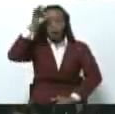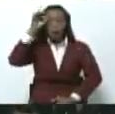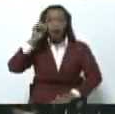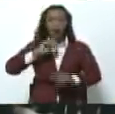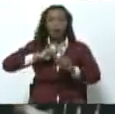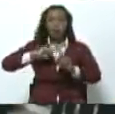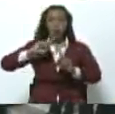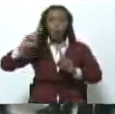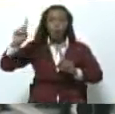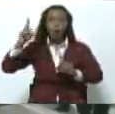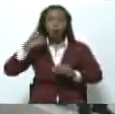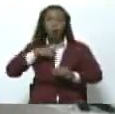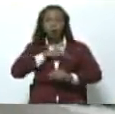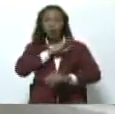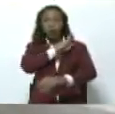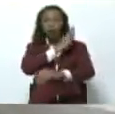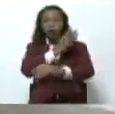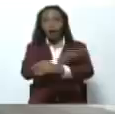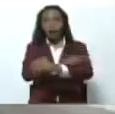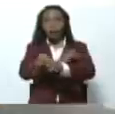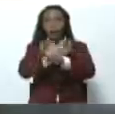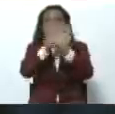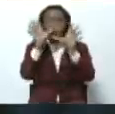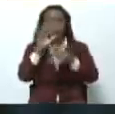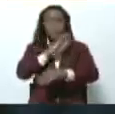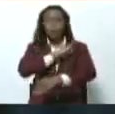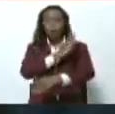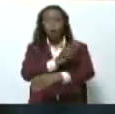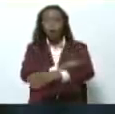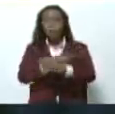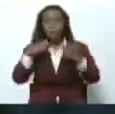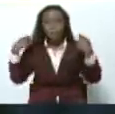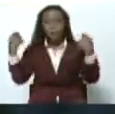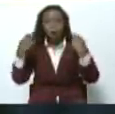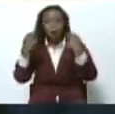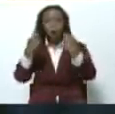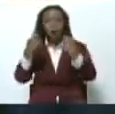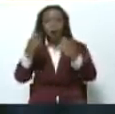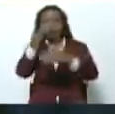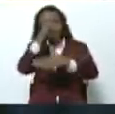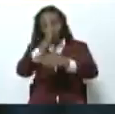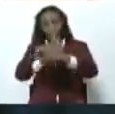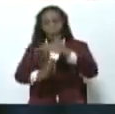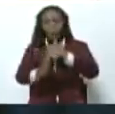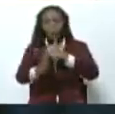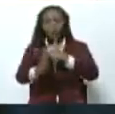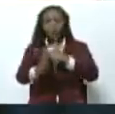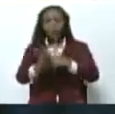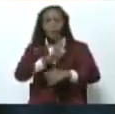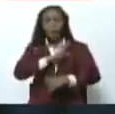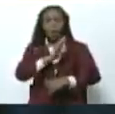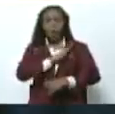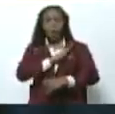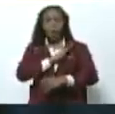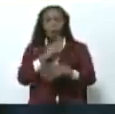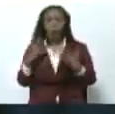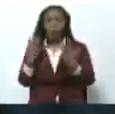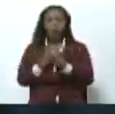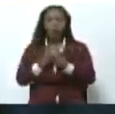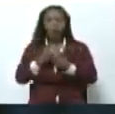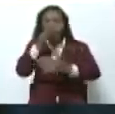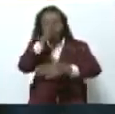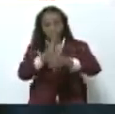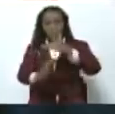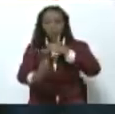energía, nuestra fuerza divina. El poder popular de los humildes, para los humildes, con los humildes.